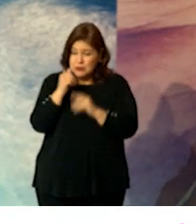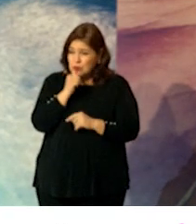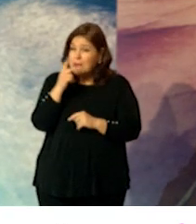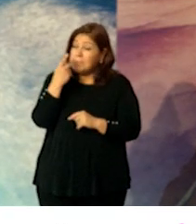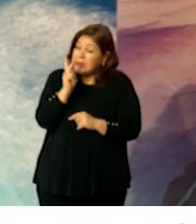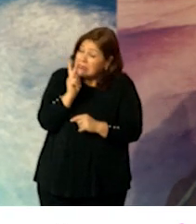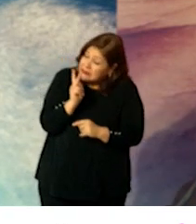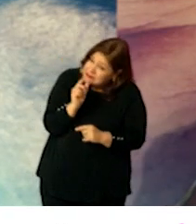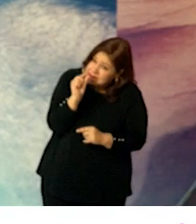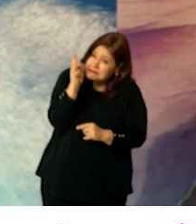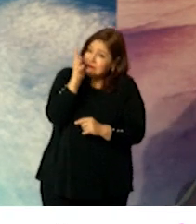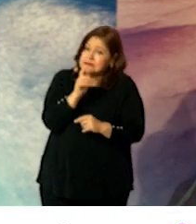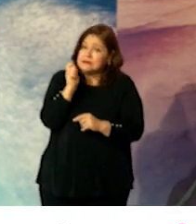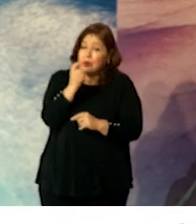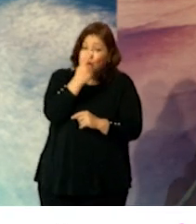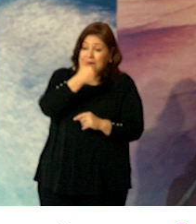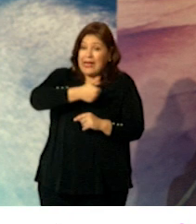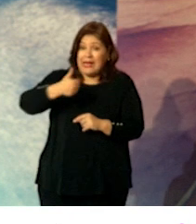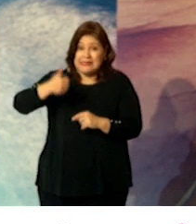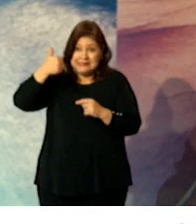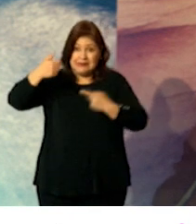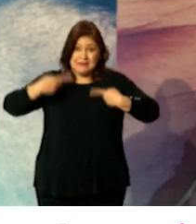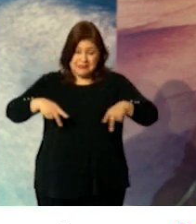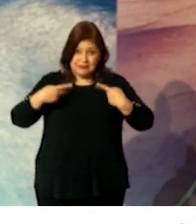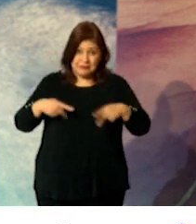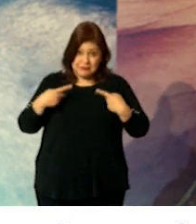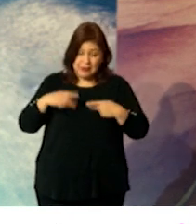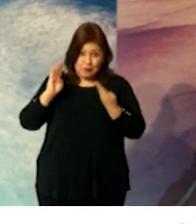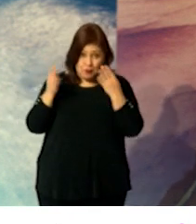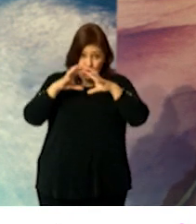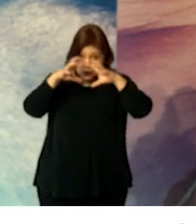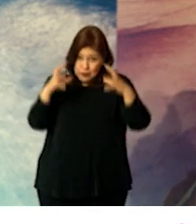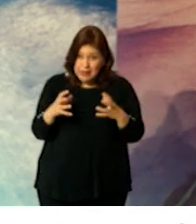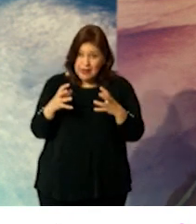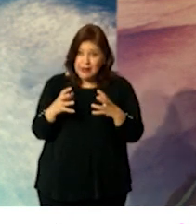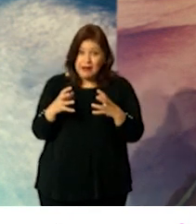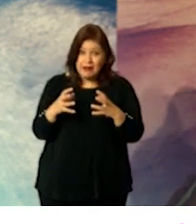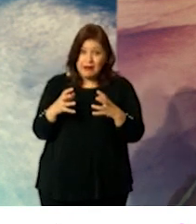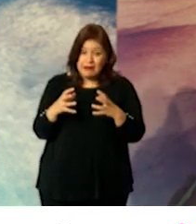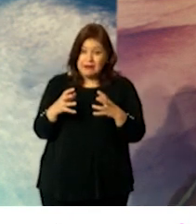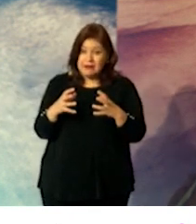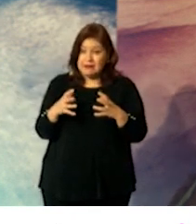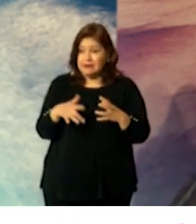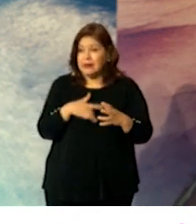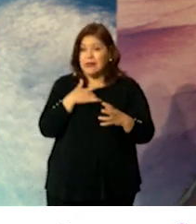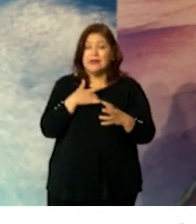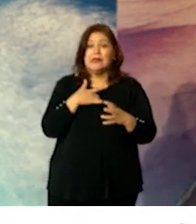guerra. 1 de cada 6 personas en el mundo está sometida a un